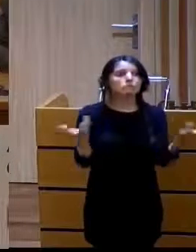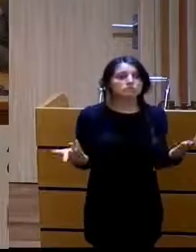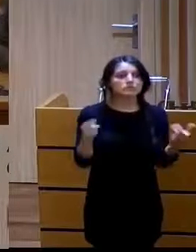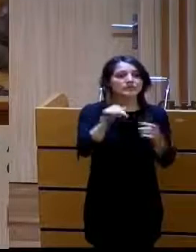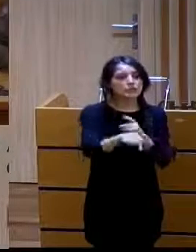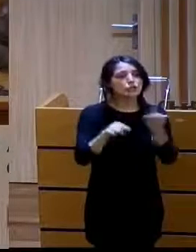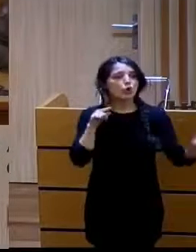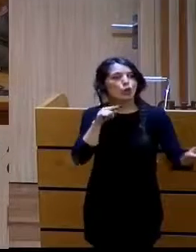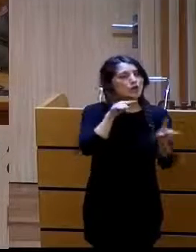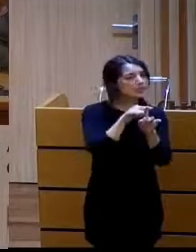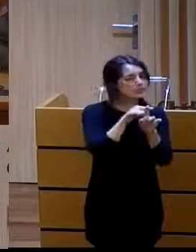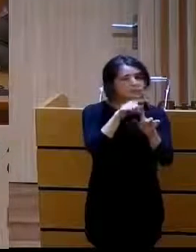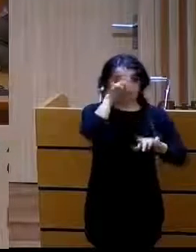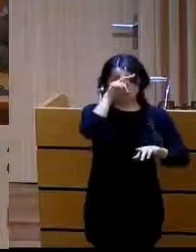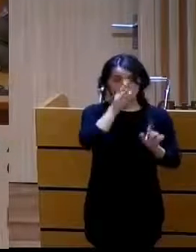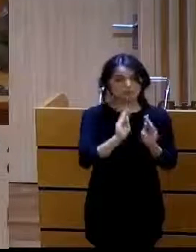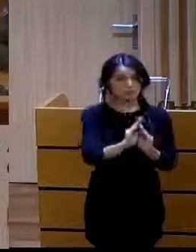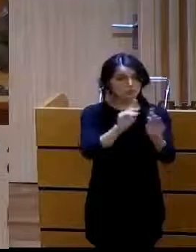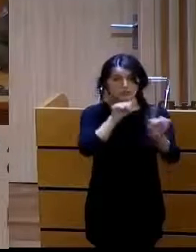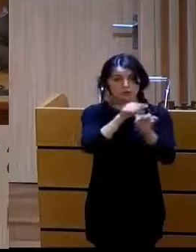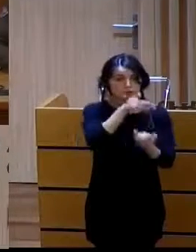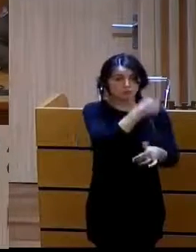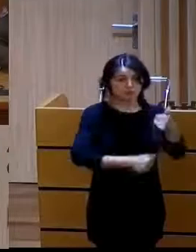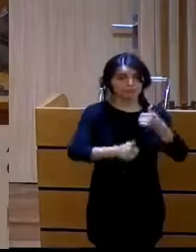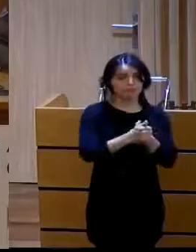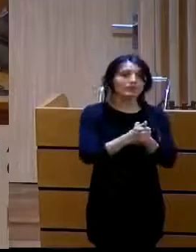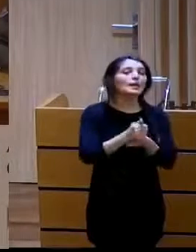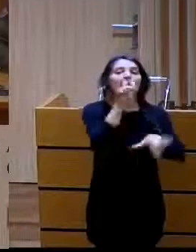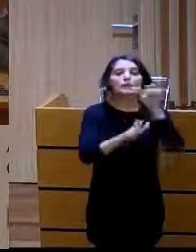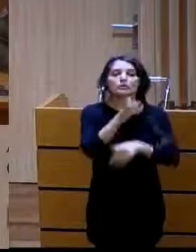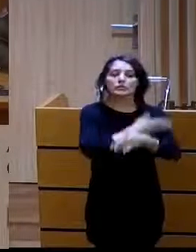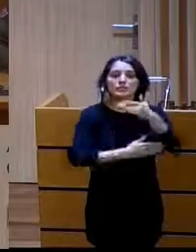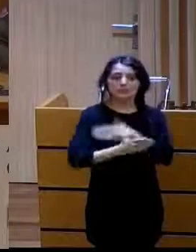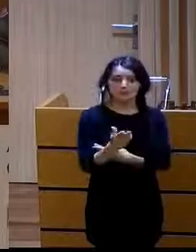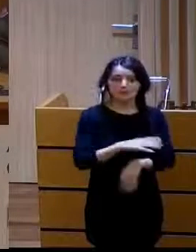la inclusión de las personas con discapacidad. Y por suerte vamos teniendo